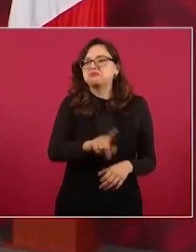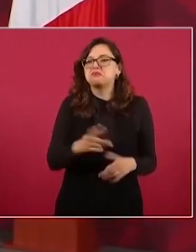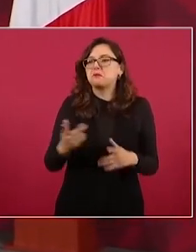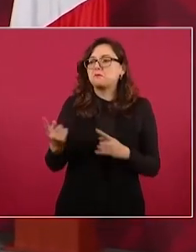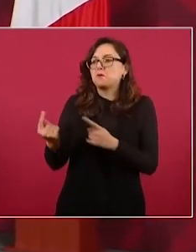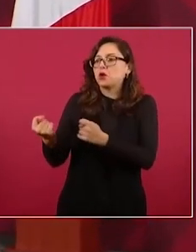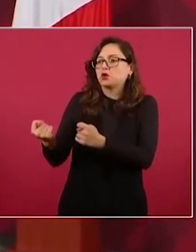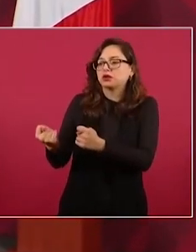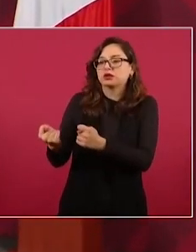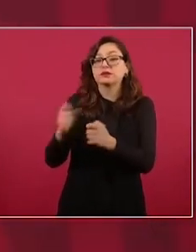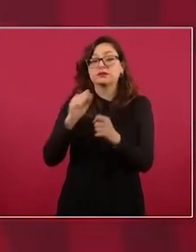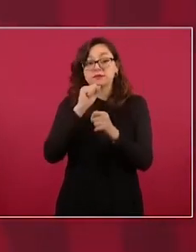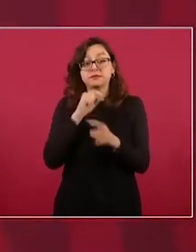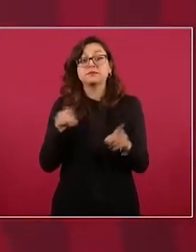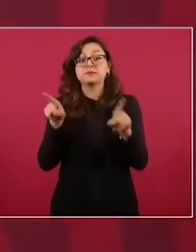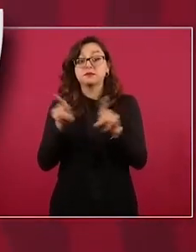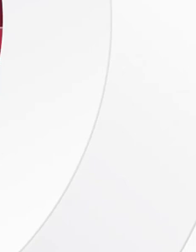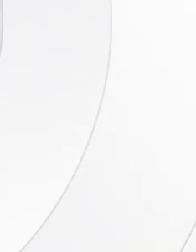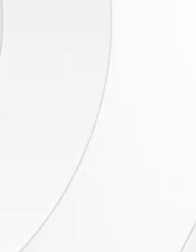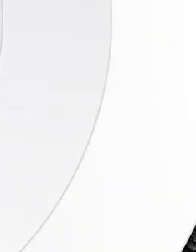en el periodo neoliberal,